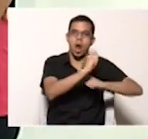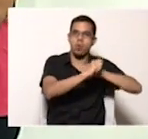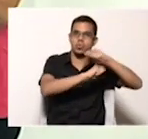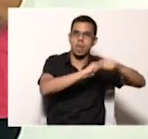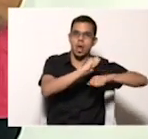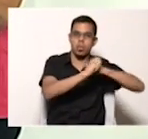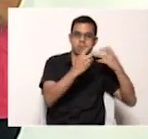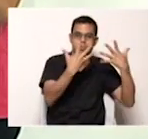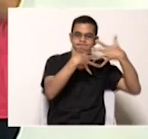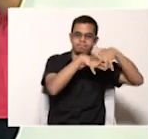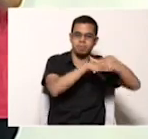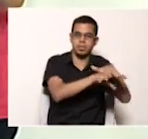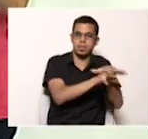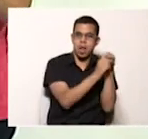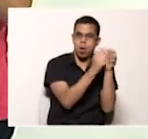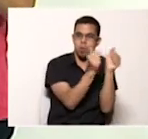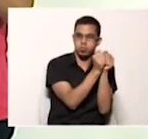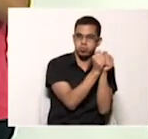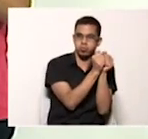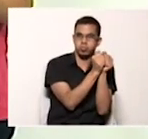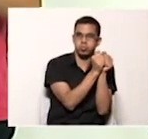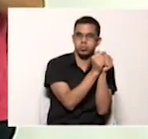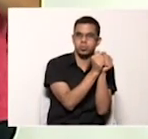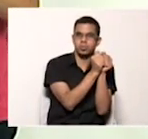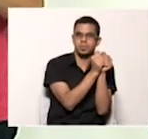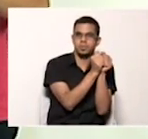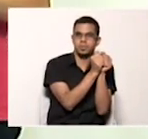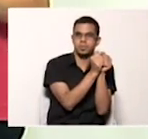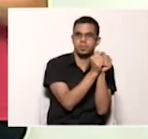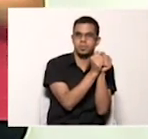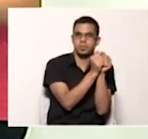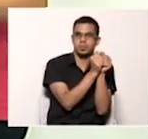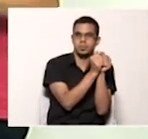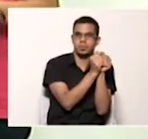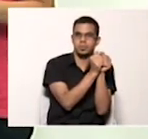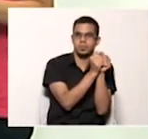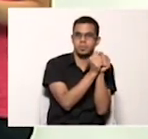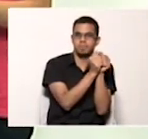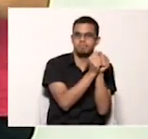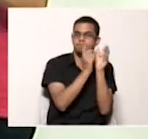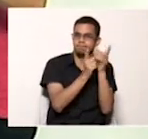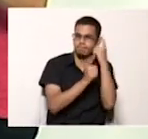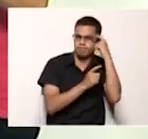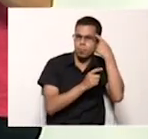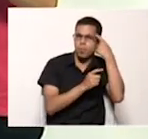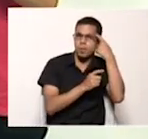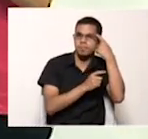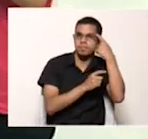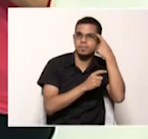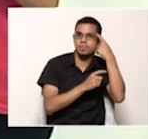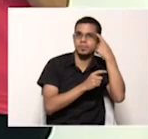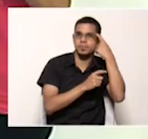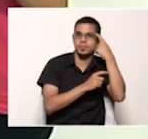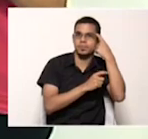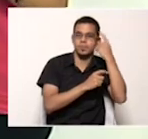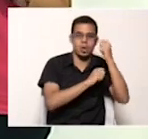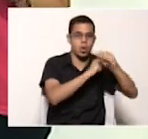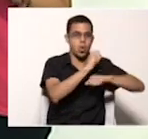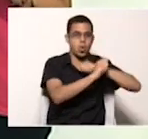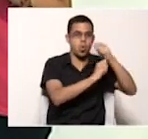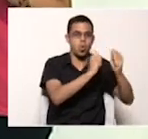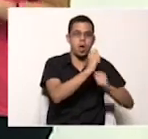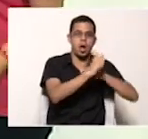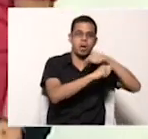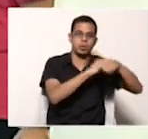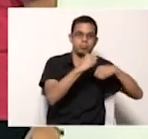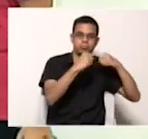¿bien? No podemos decir que no hay movimiento, no hay desplazamiento de las moléculas, pero las moléculas están